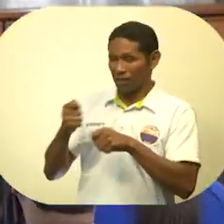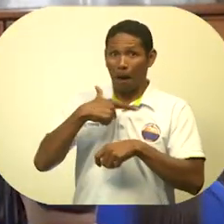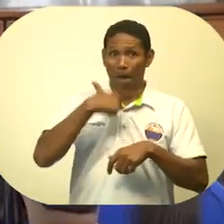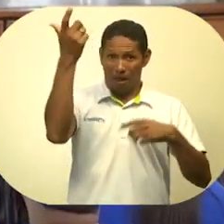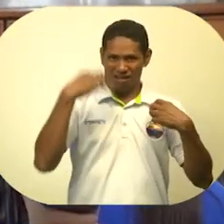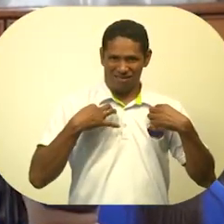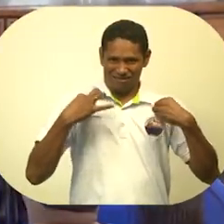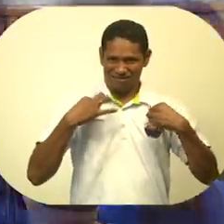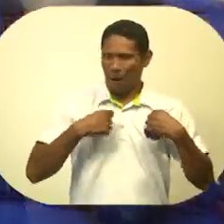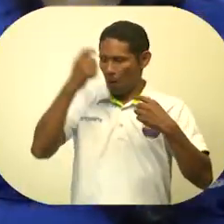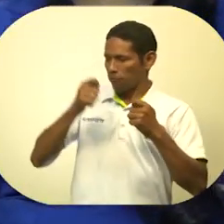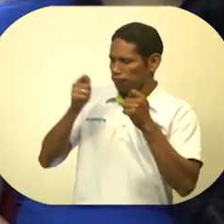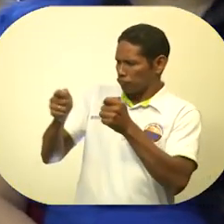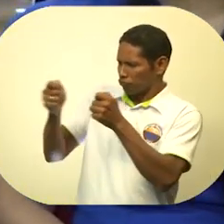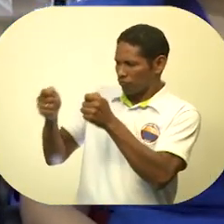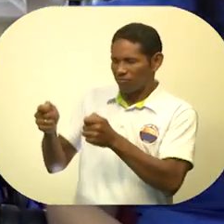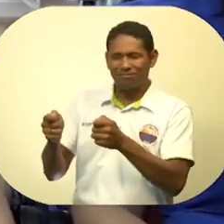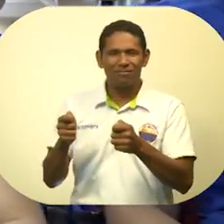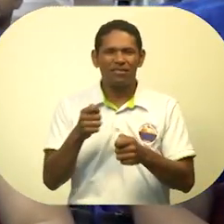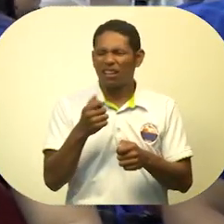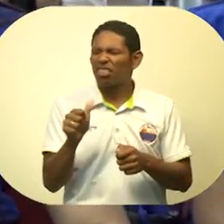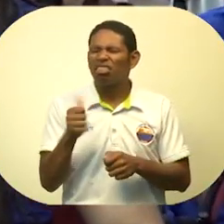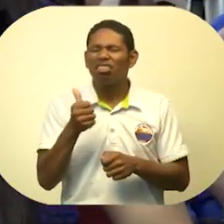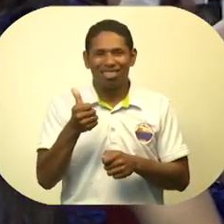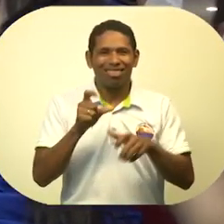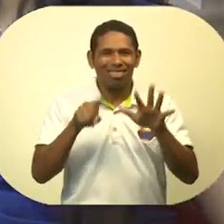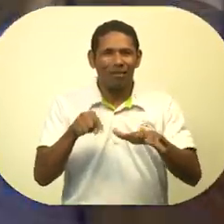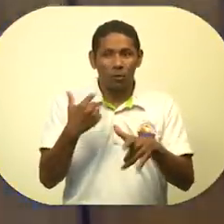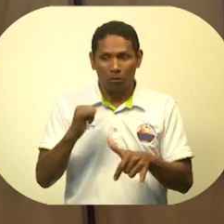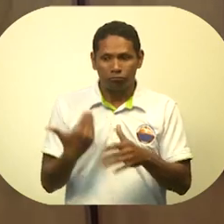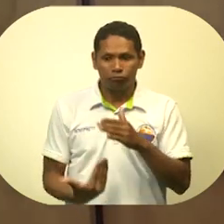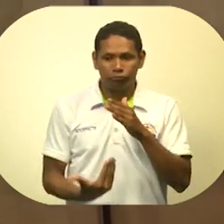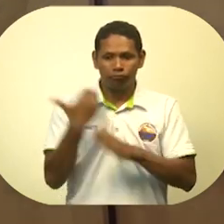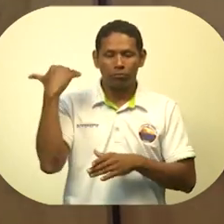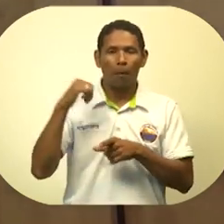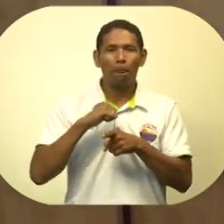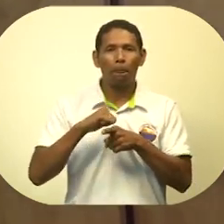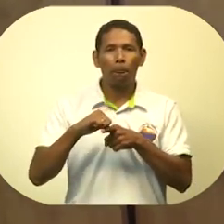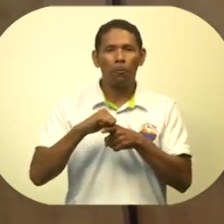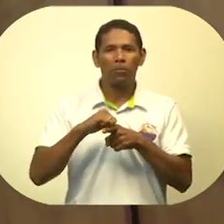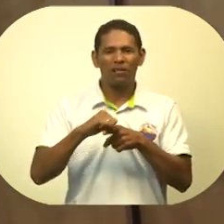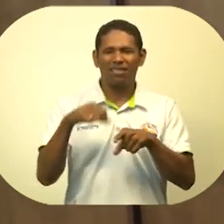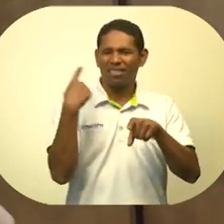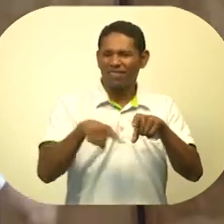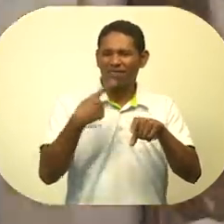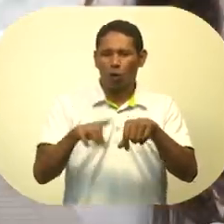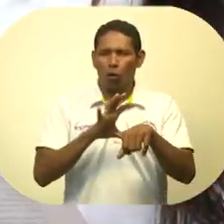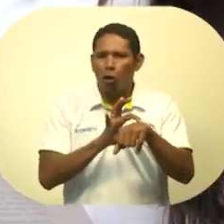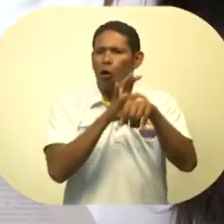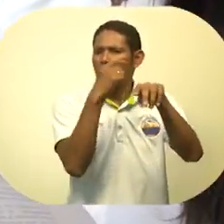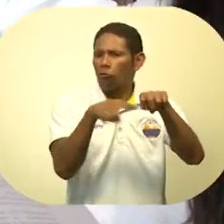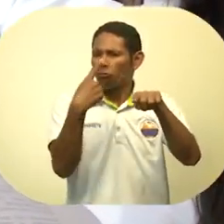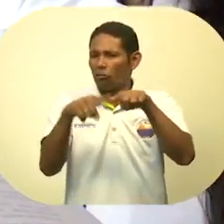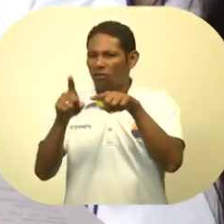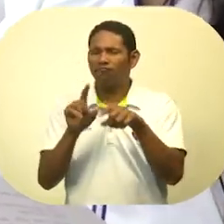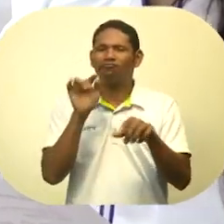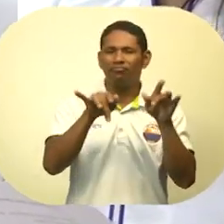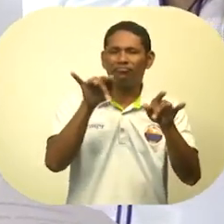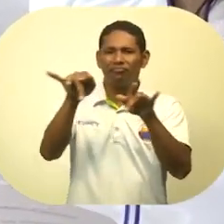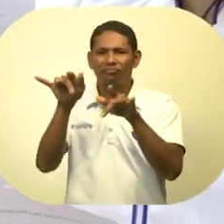la imposición de batas a 17 estudiantes de décimo semestre, quienes comenzarán sus prácticas profesionales en diversas